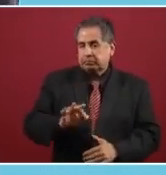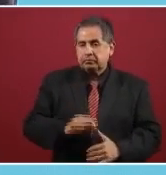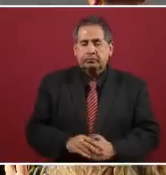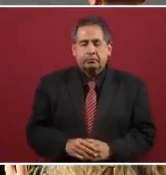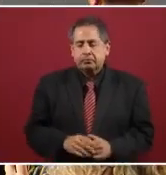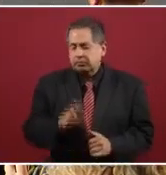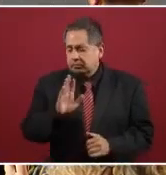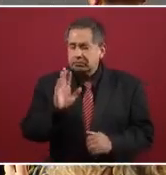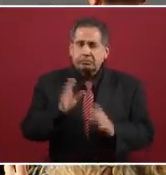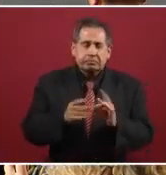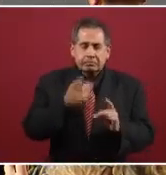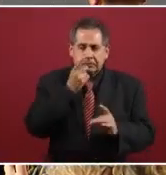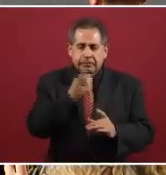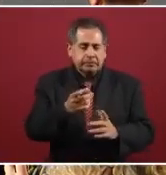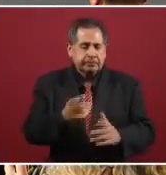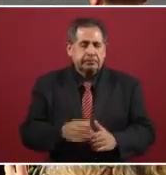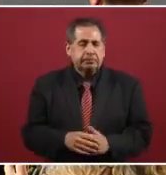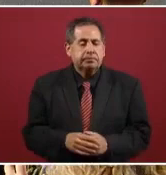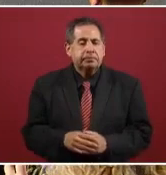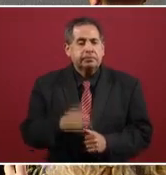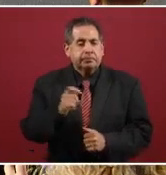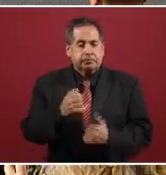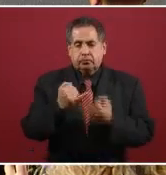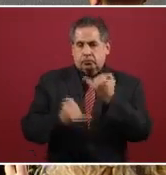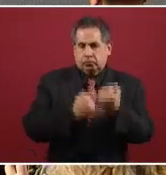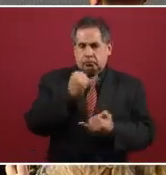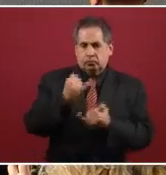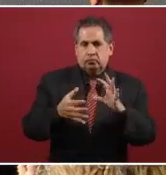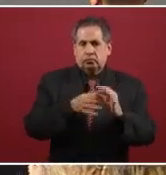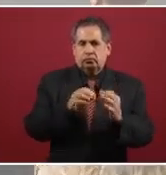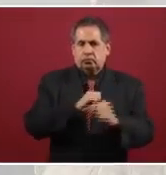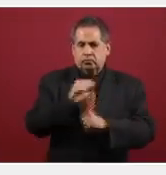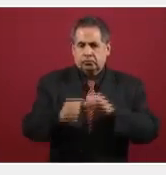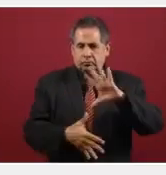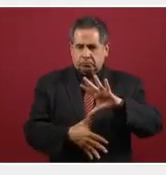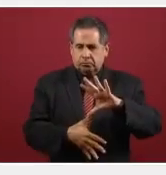Me refiero a Juegos Panamericanos.